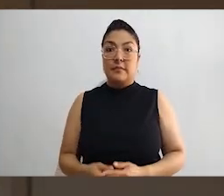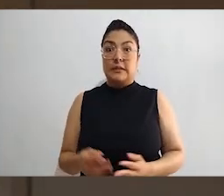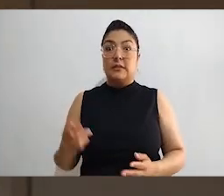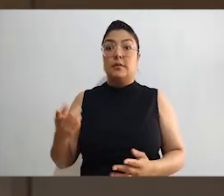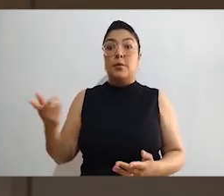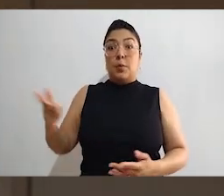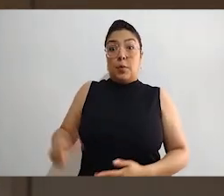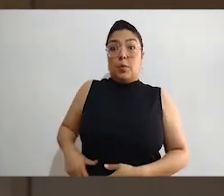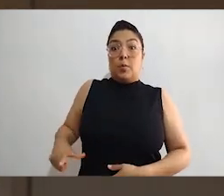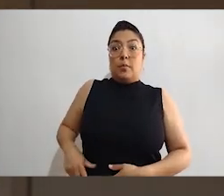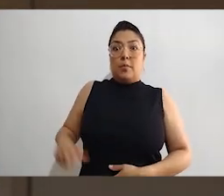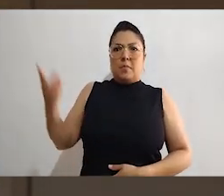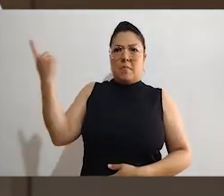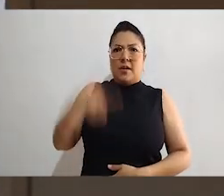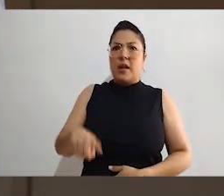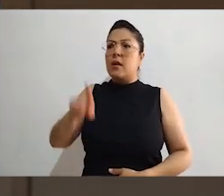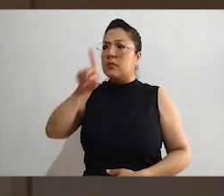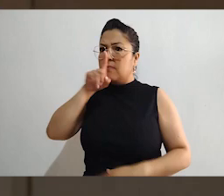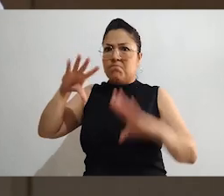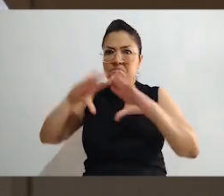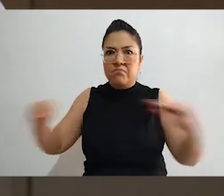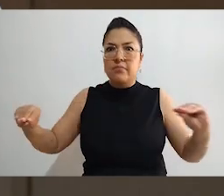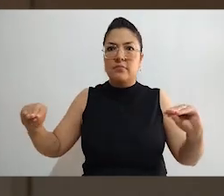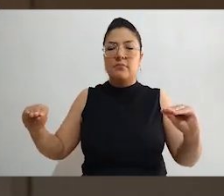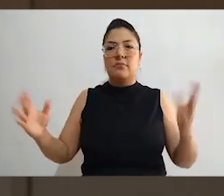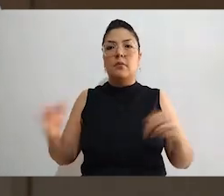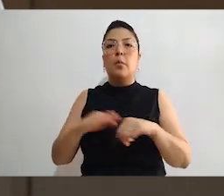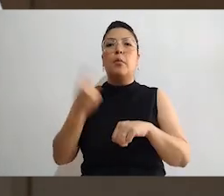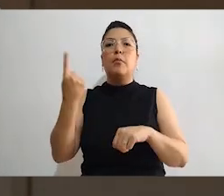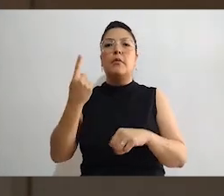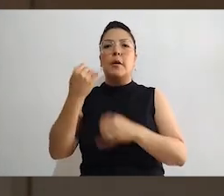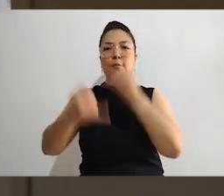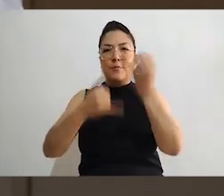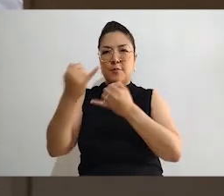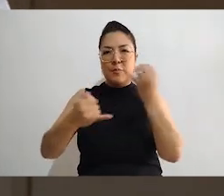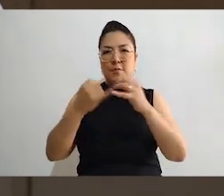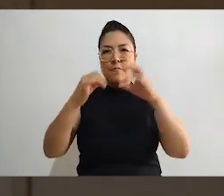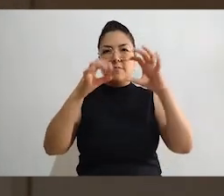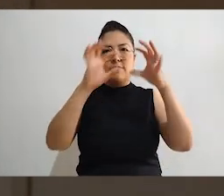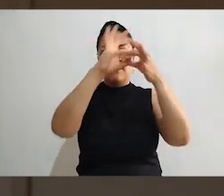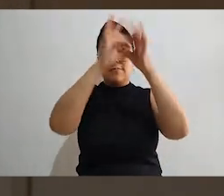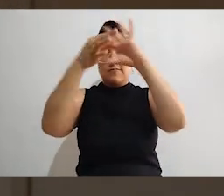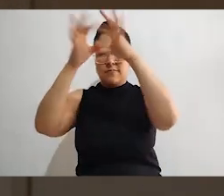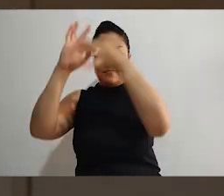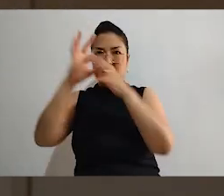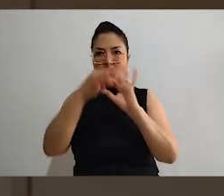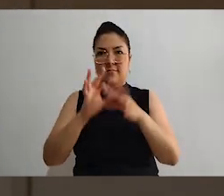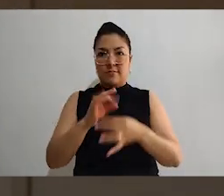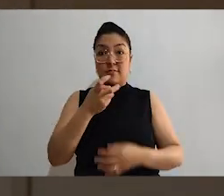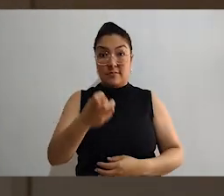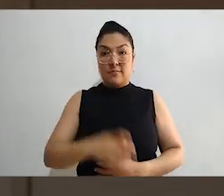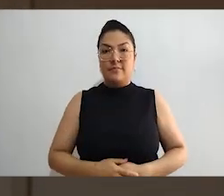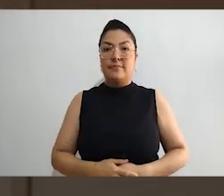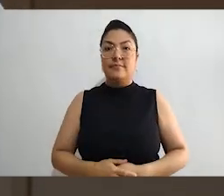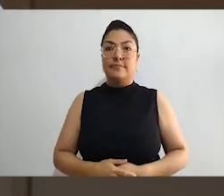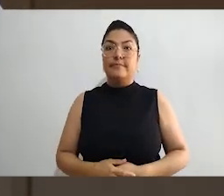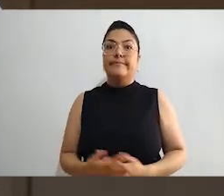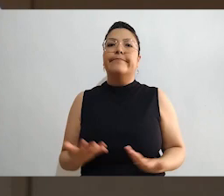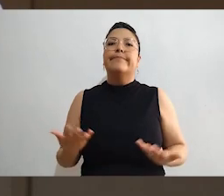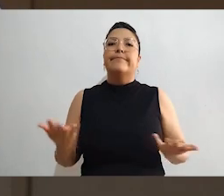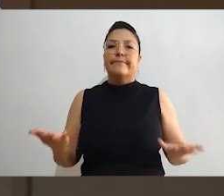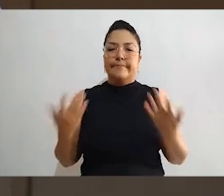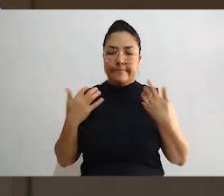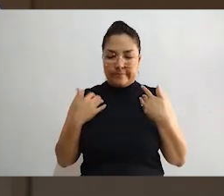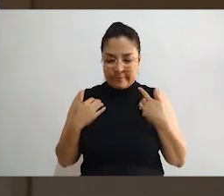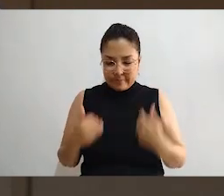cerca. Y gracias a esos acontecimientos y a esos mártires que al final de cuentas son de esta democracia